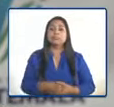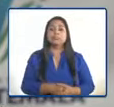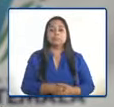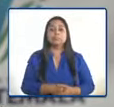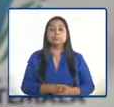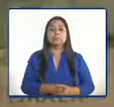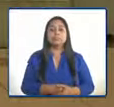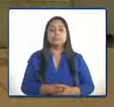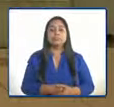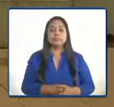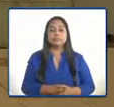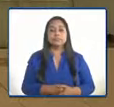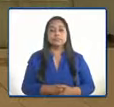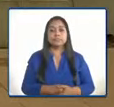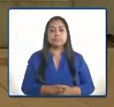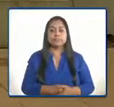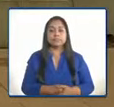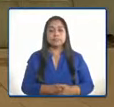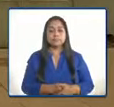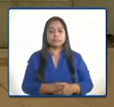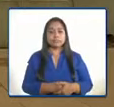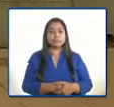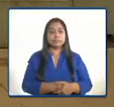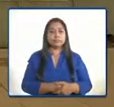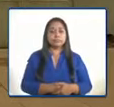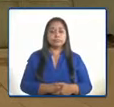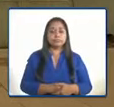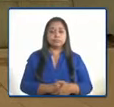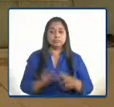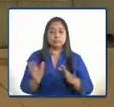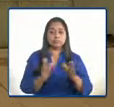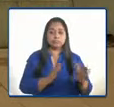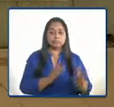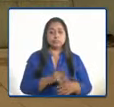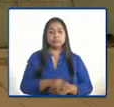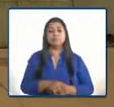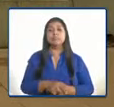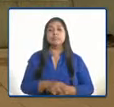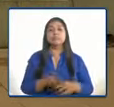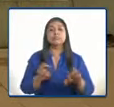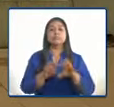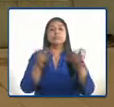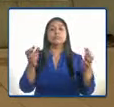Salud Pública. Gracias, señor secretario. Ahora pregunta Luis Carrillo, del Diario de Centroamérica.